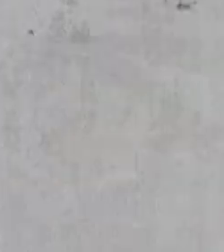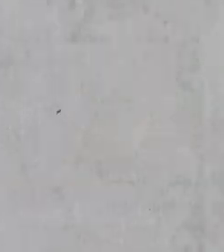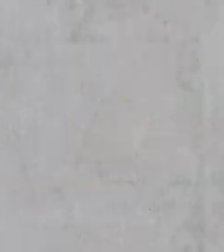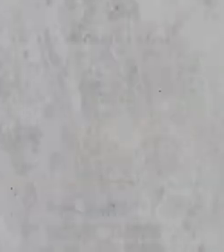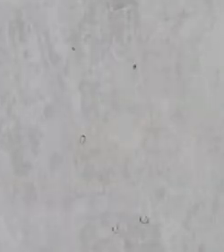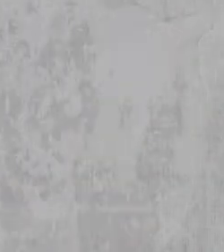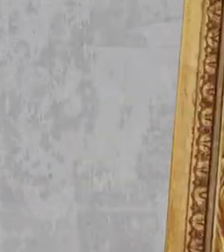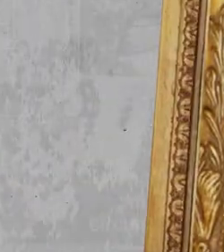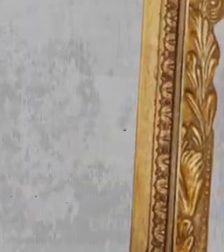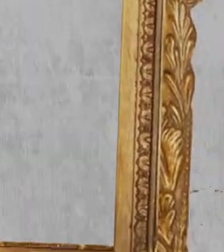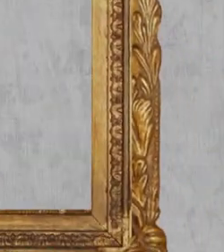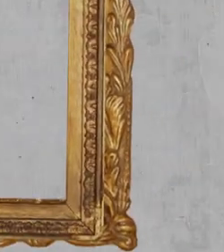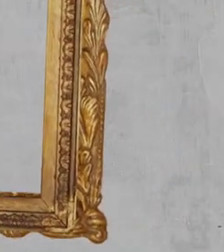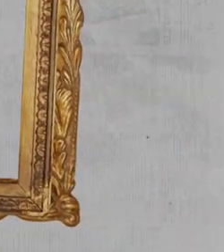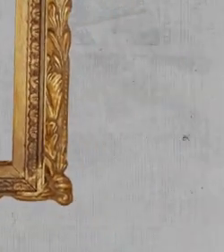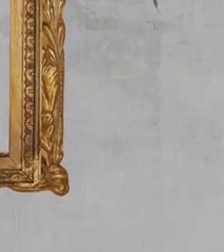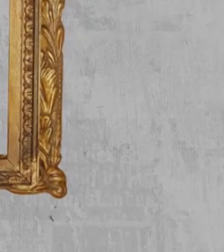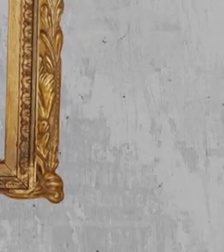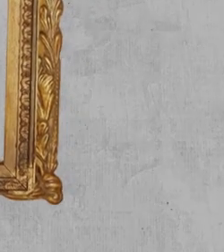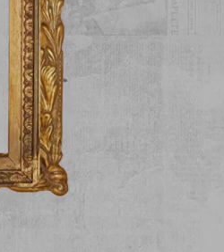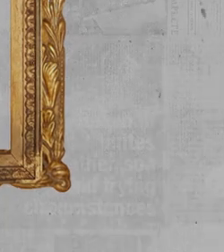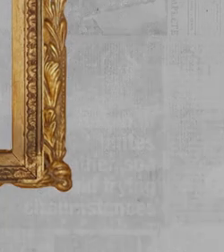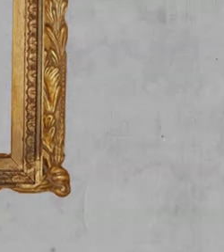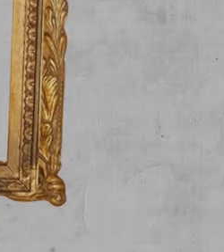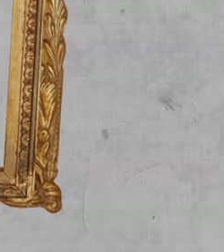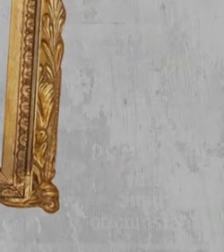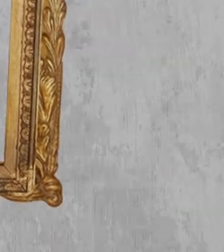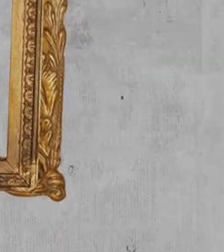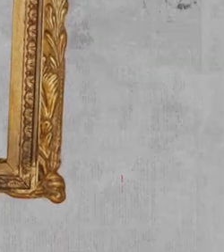ah ah